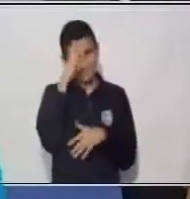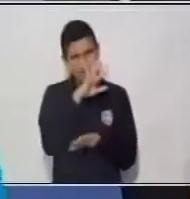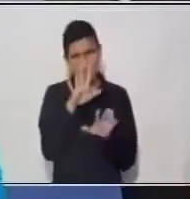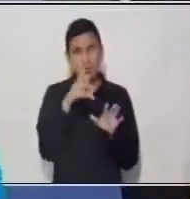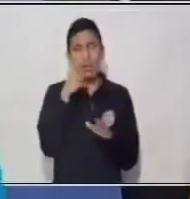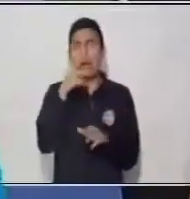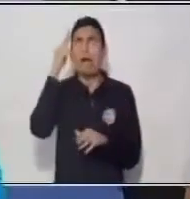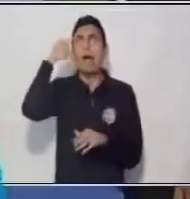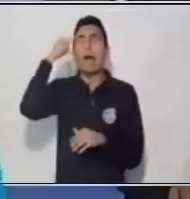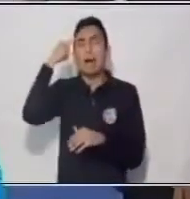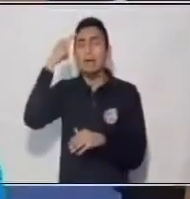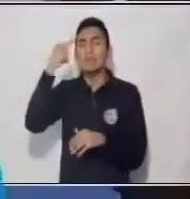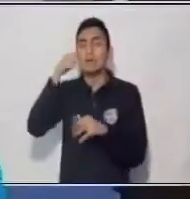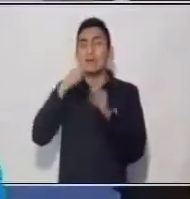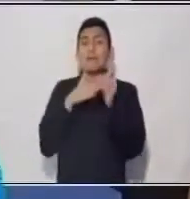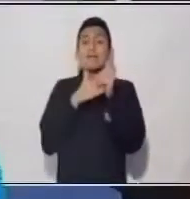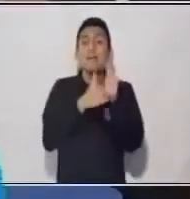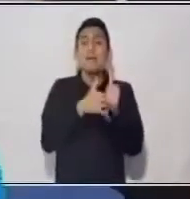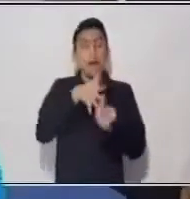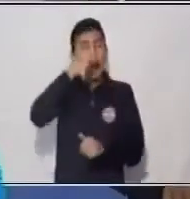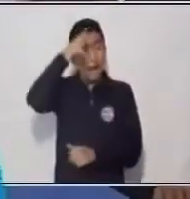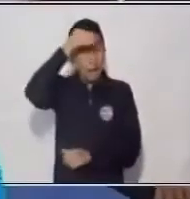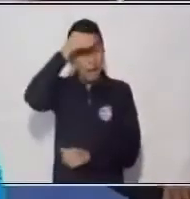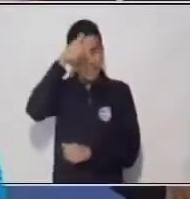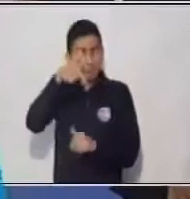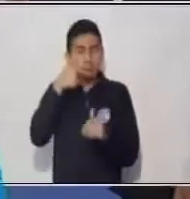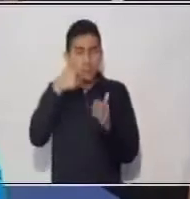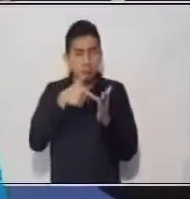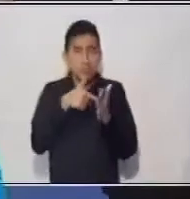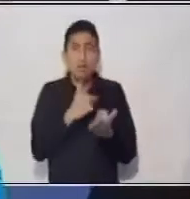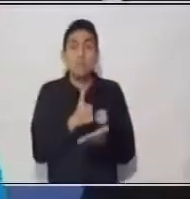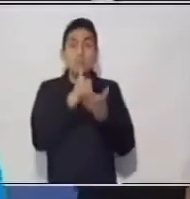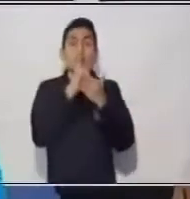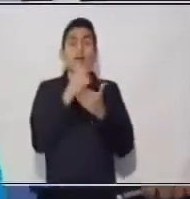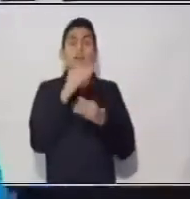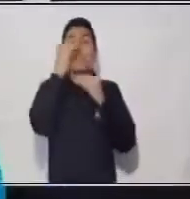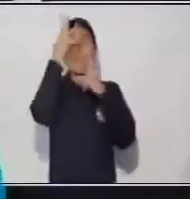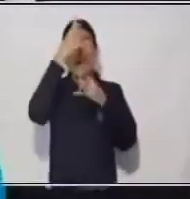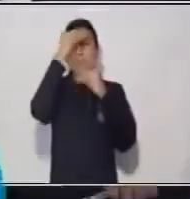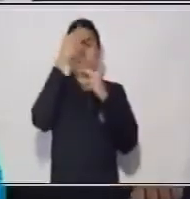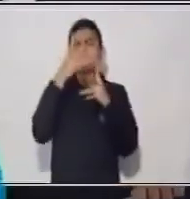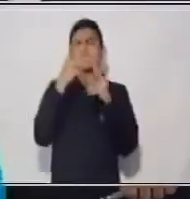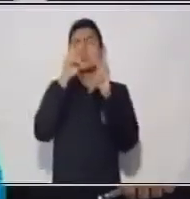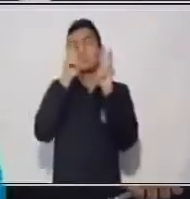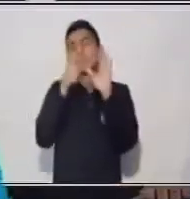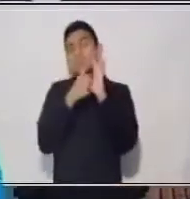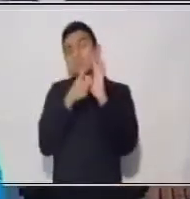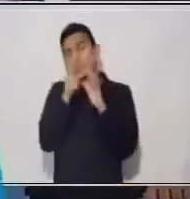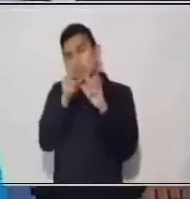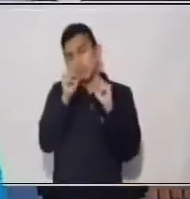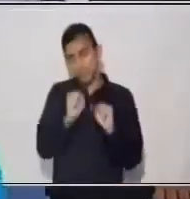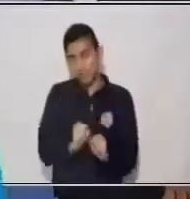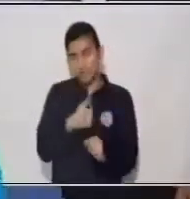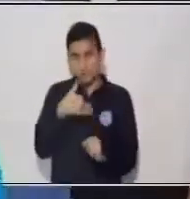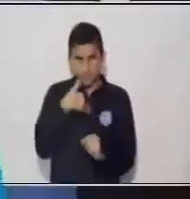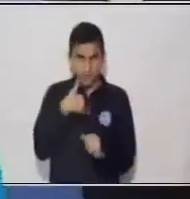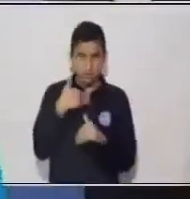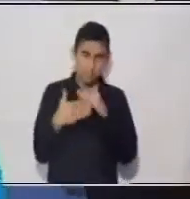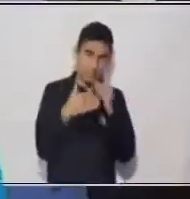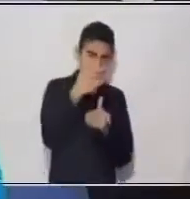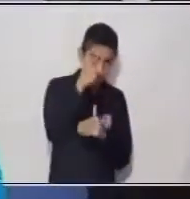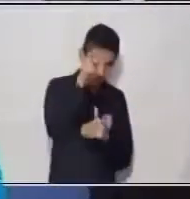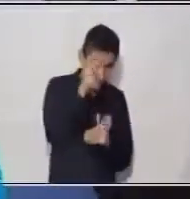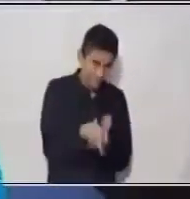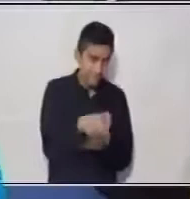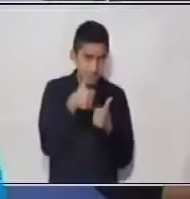momento y recordando. En la guía de autoaprendizaje aparece la información como el movimiento rectilíneo dentro de los procesos que